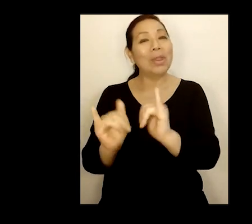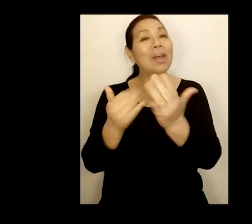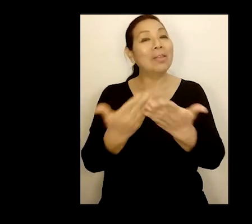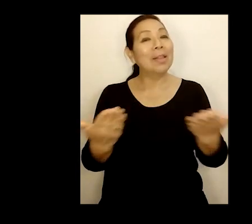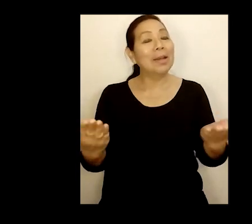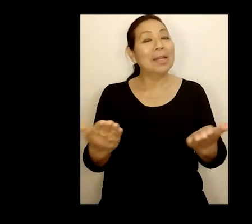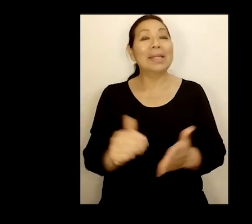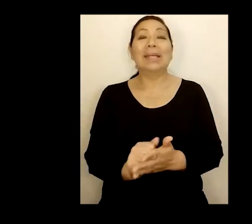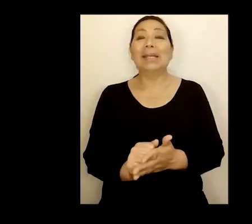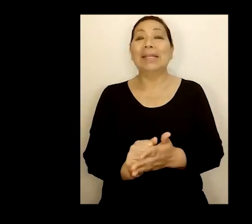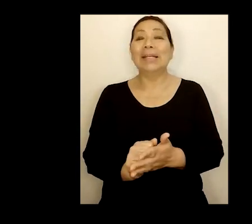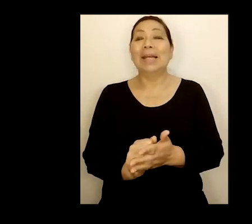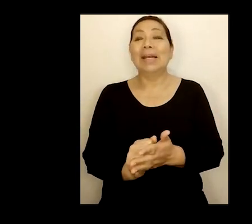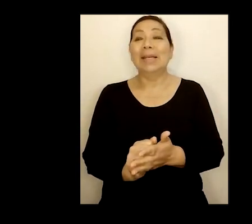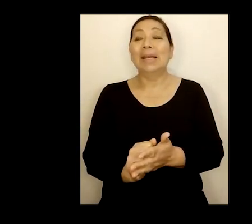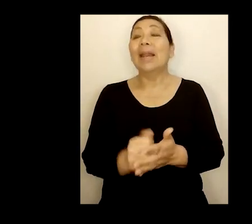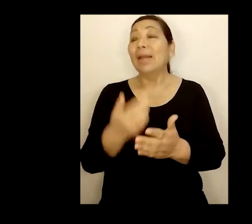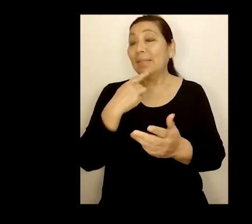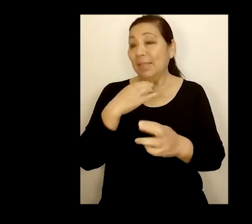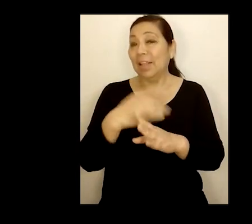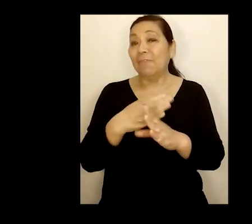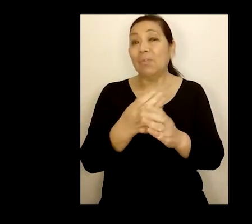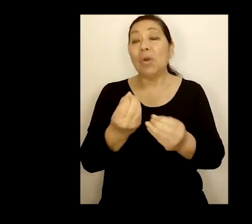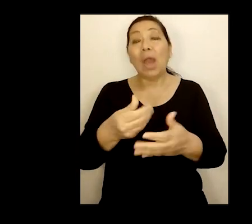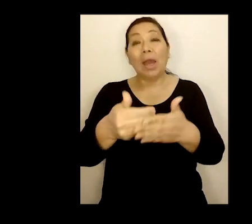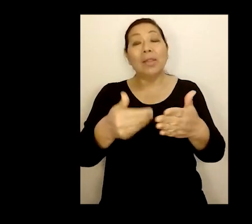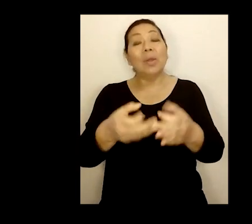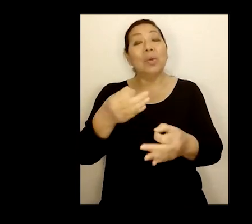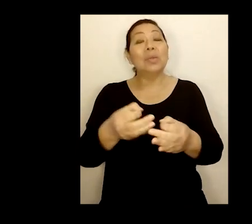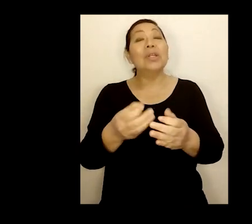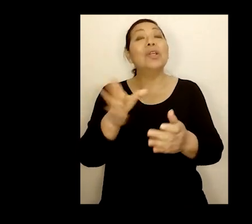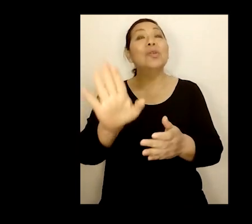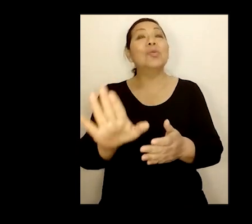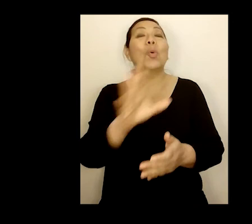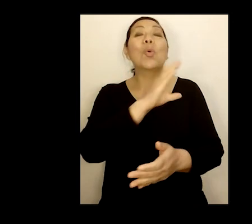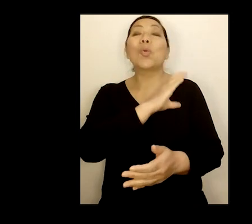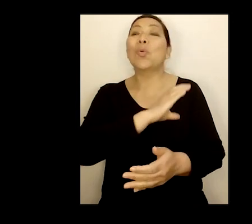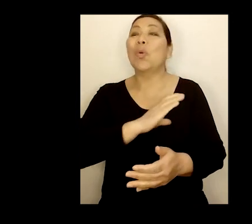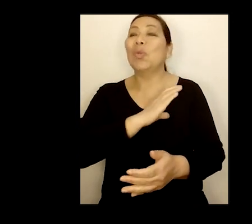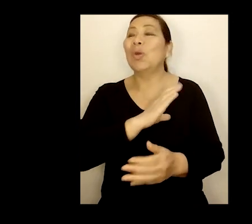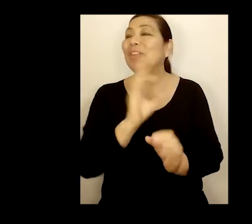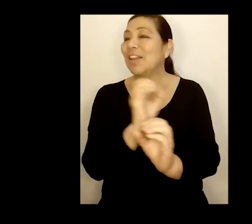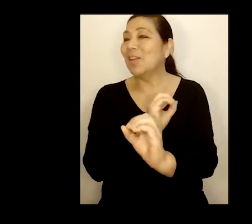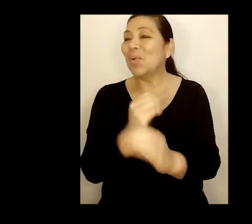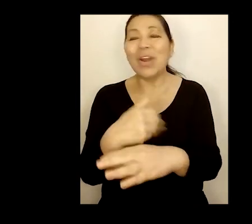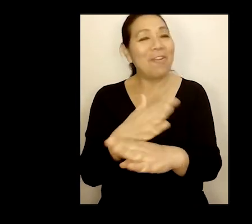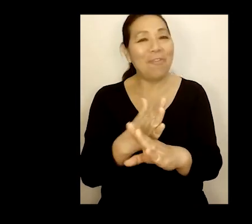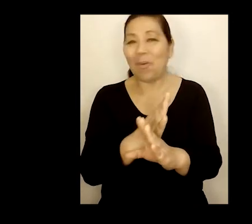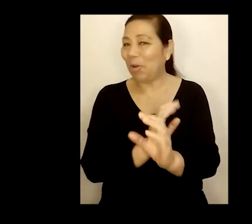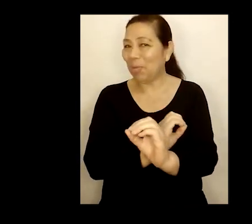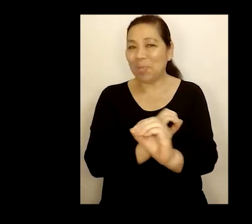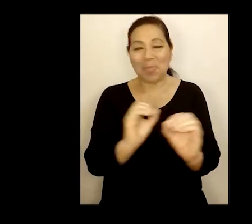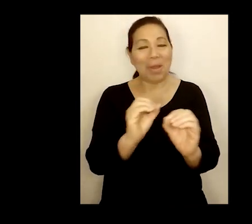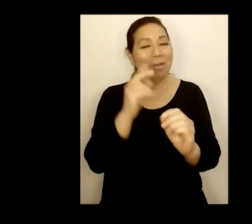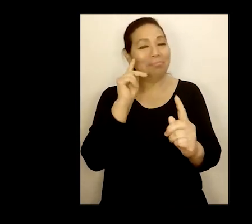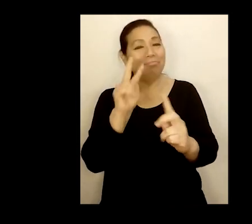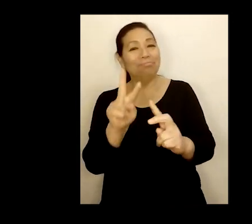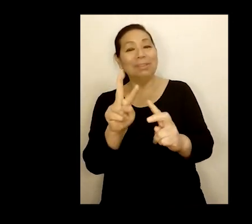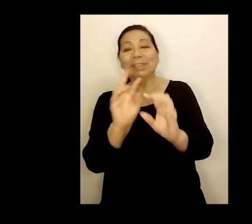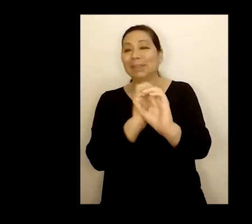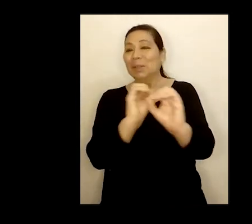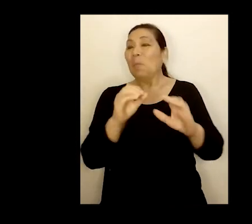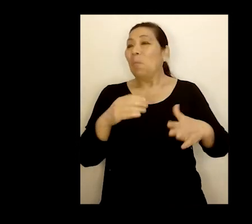elementos tanto de la tipicidad como de la antijuridicidad de la conducta. Por lo tanto, de ninguna manera y desde ninguna óptica